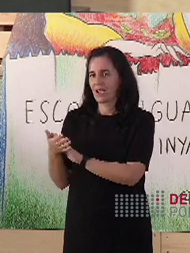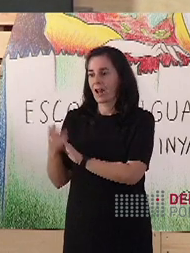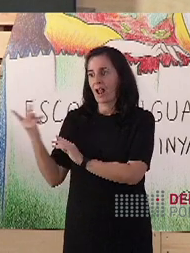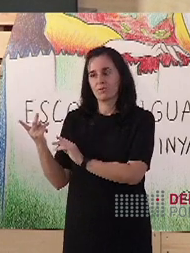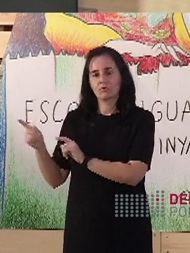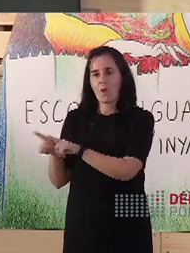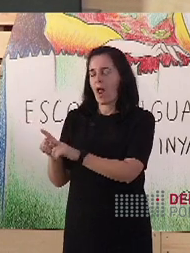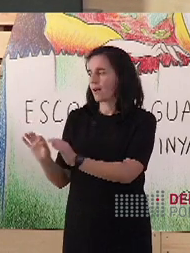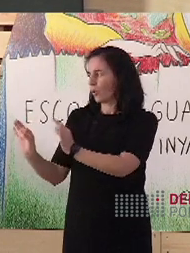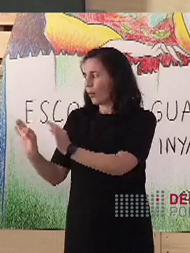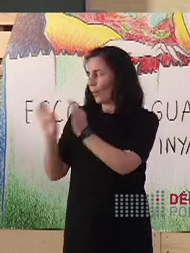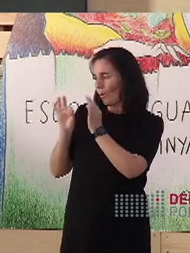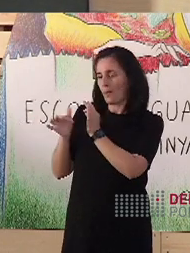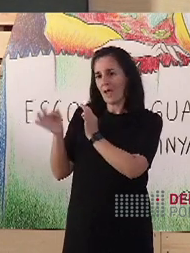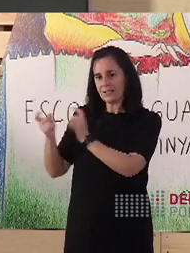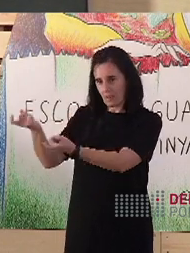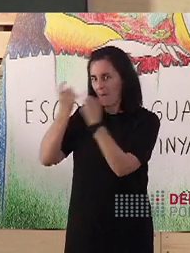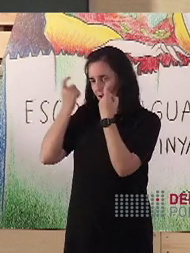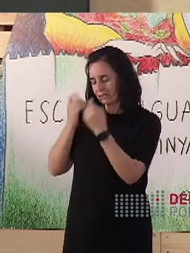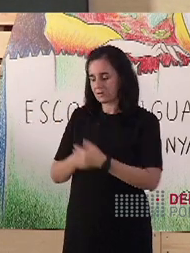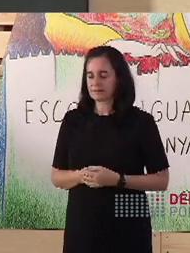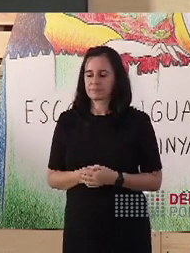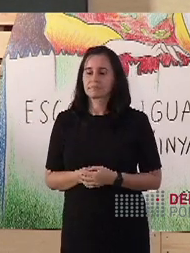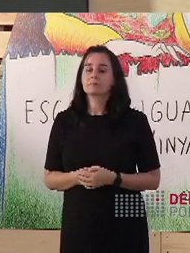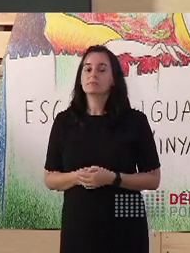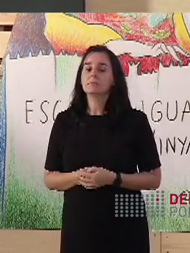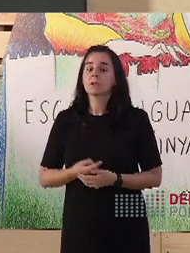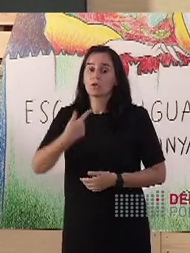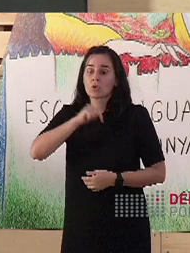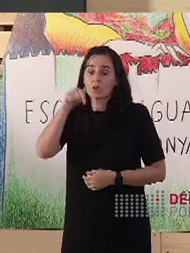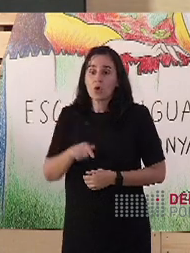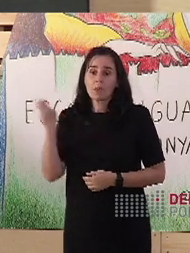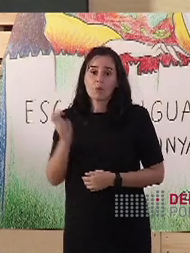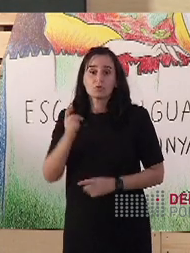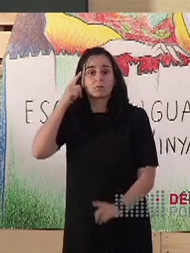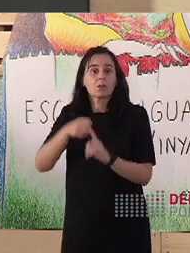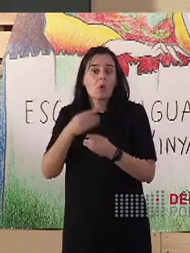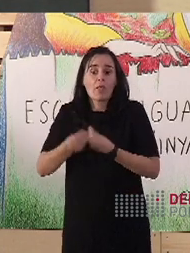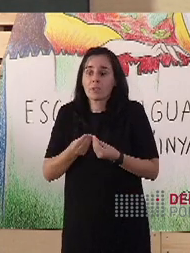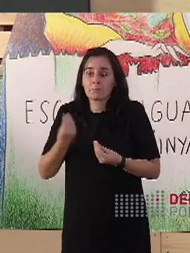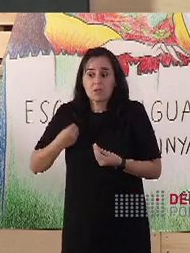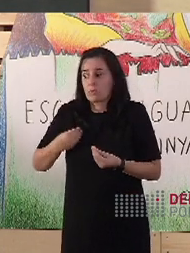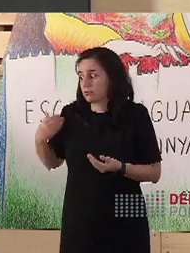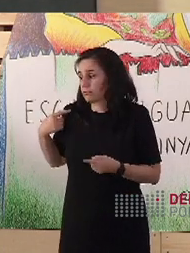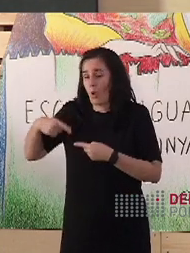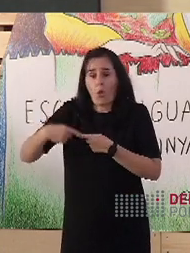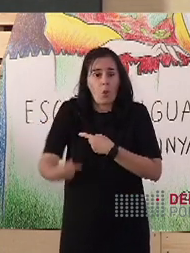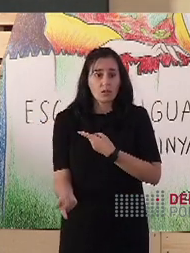sino nuestras maestras. Así que nosotras hoy venimos a hacer lo que nosotras hacemos, que es